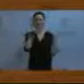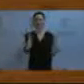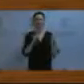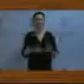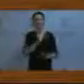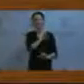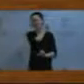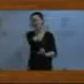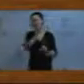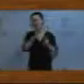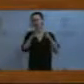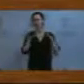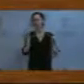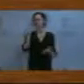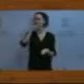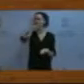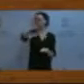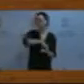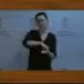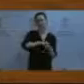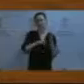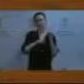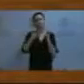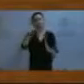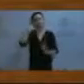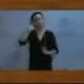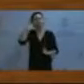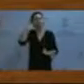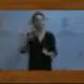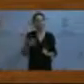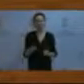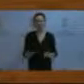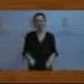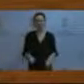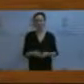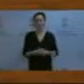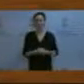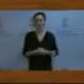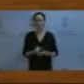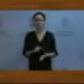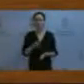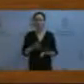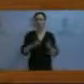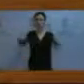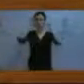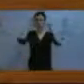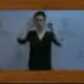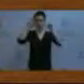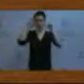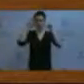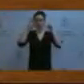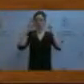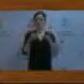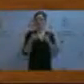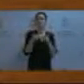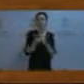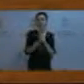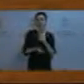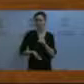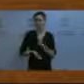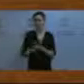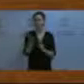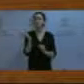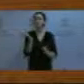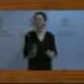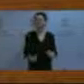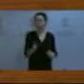Derecho centenaria y de reconocido prestigio, que ha dado y que seguirá dando, y que tiene unos